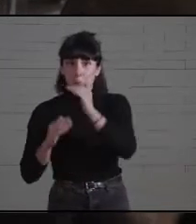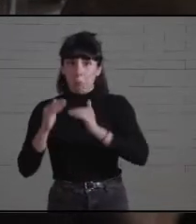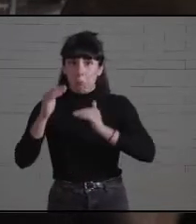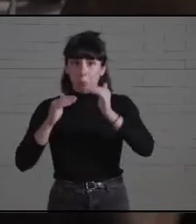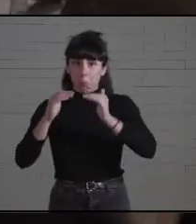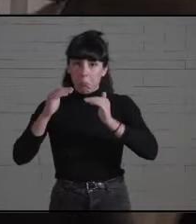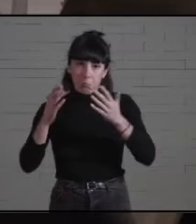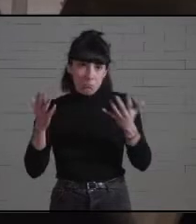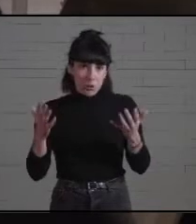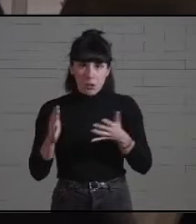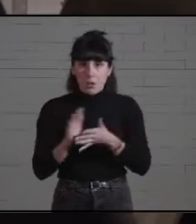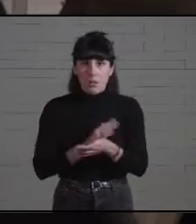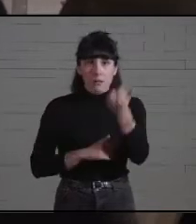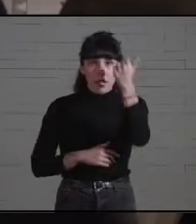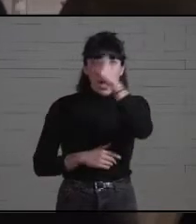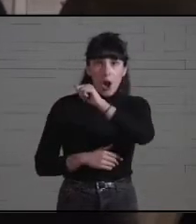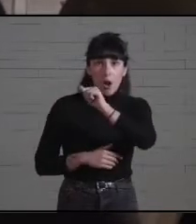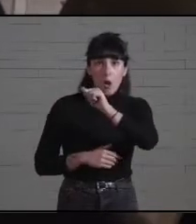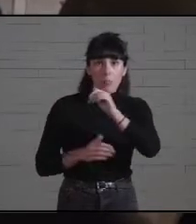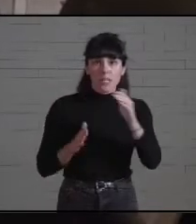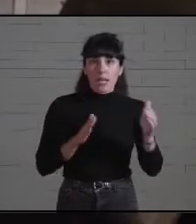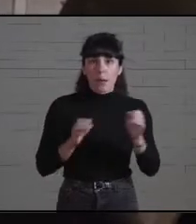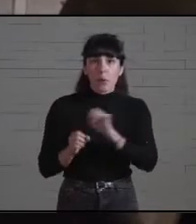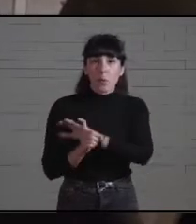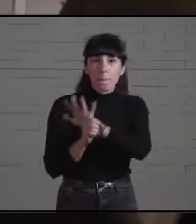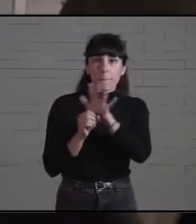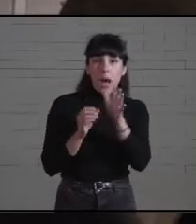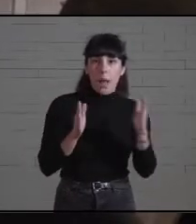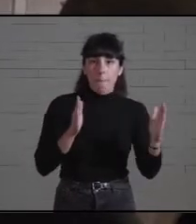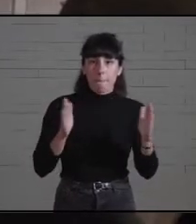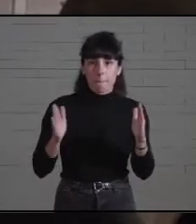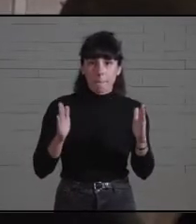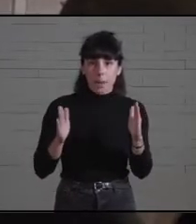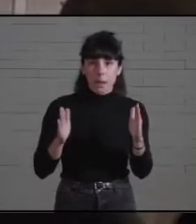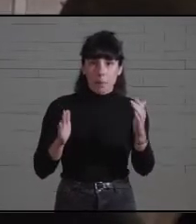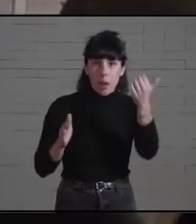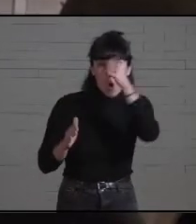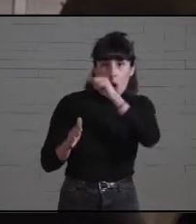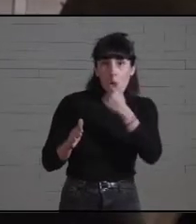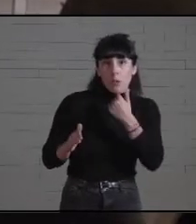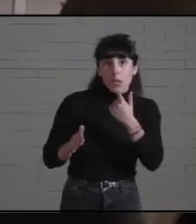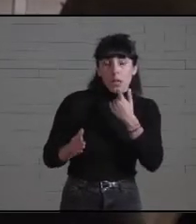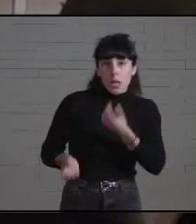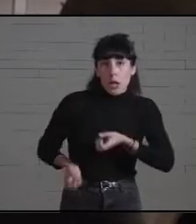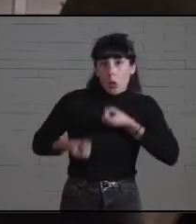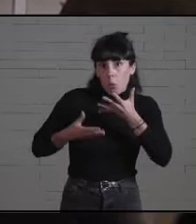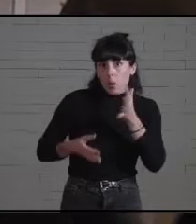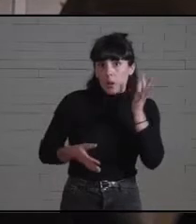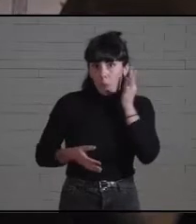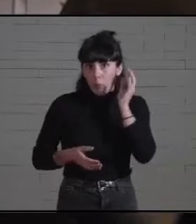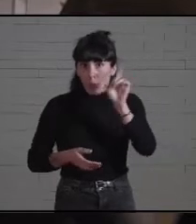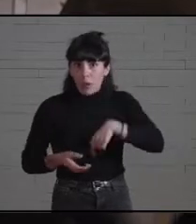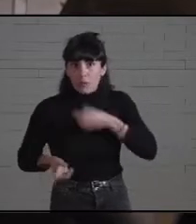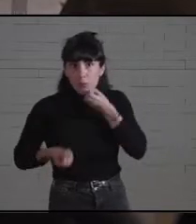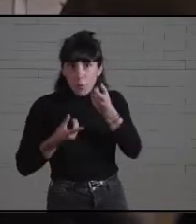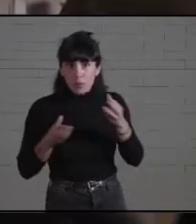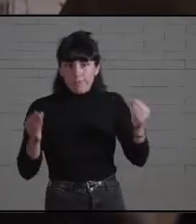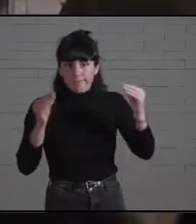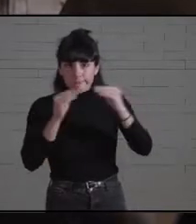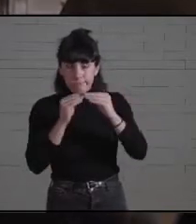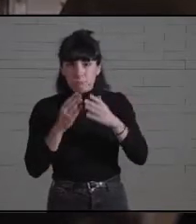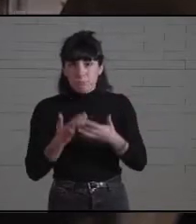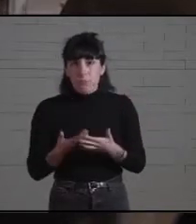decir, los hombres durante la pandemia, por lo menos ellos lo dicen y ellas también, hemos preguntado a los dos